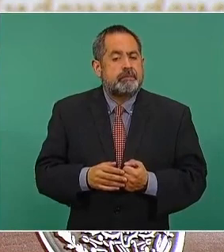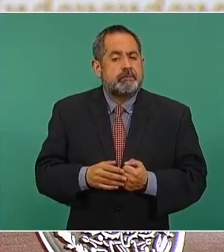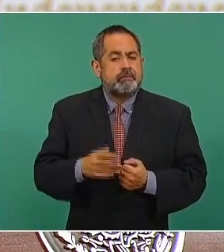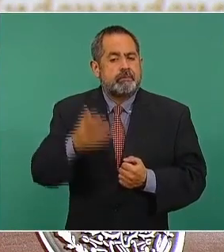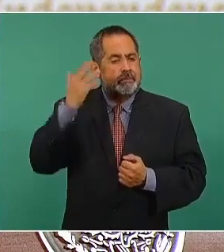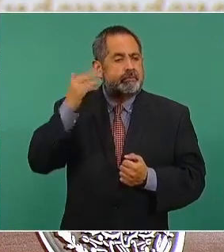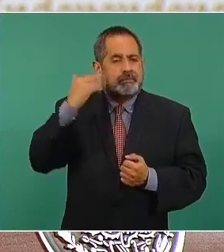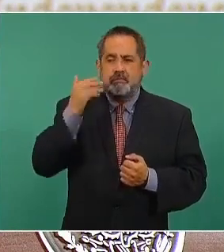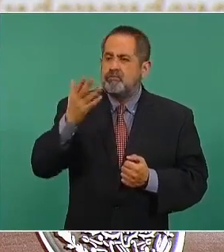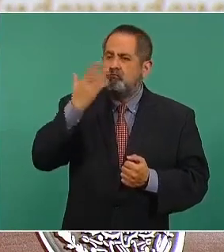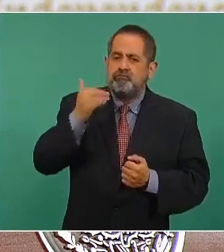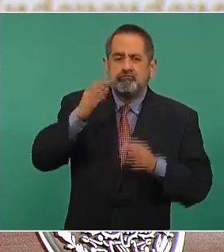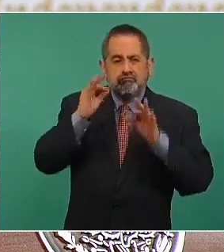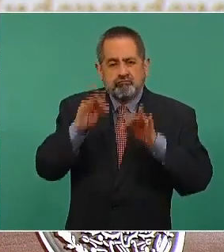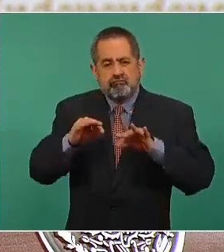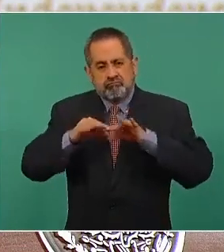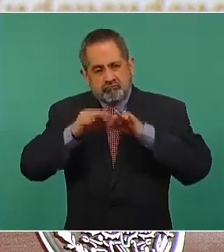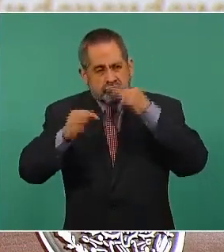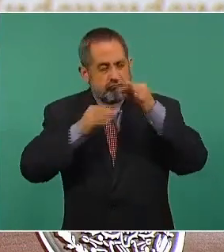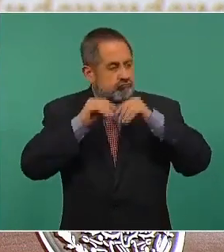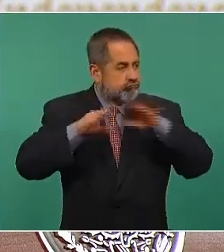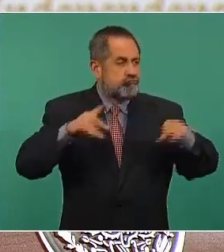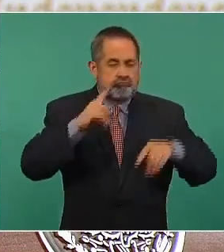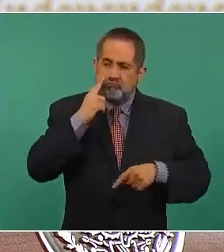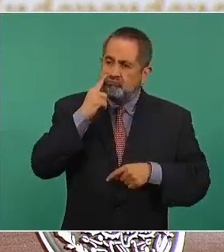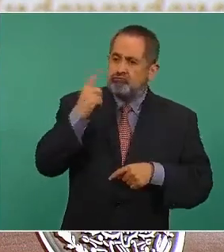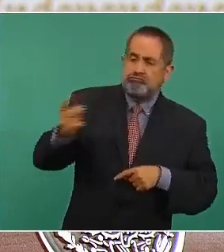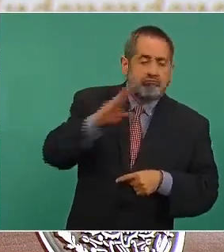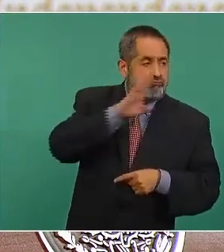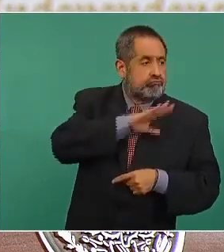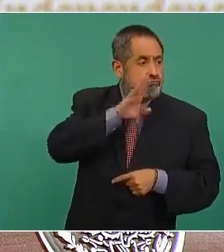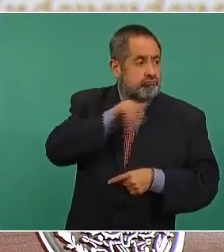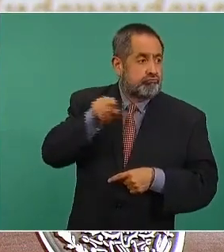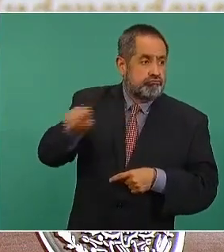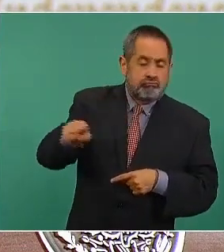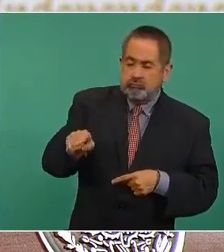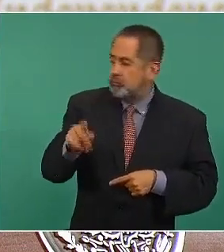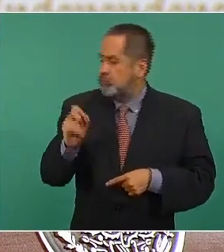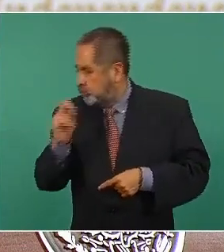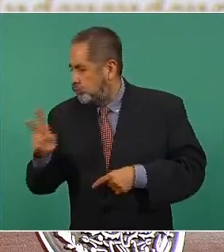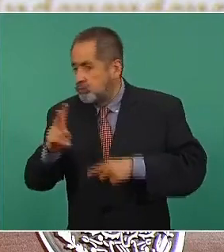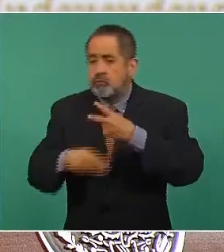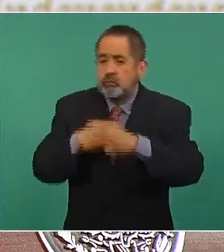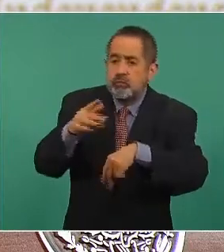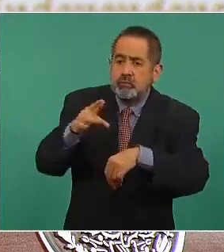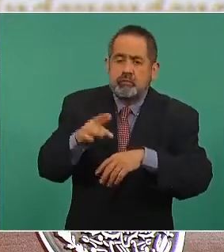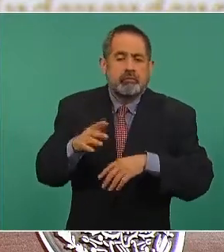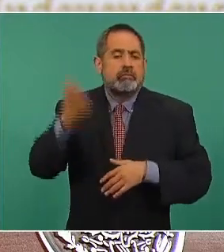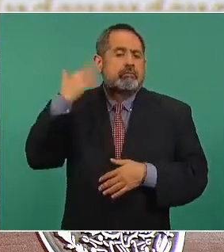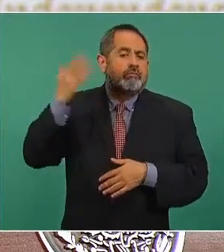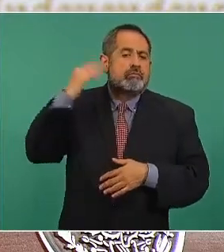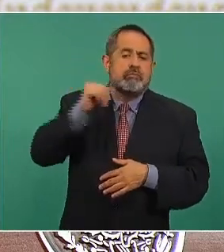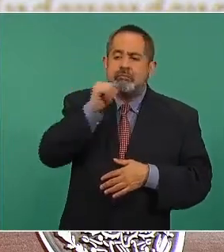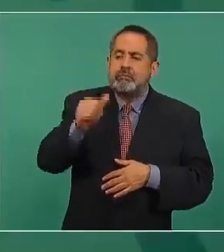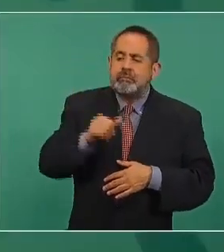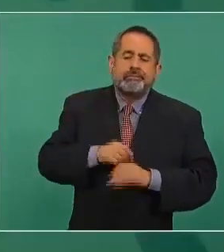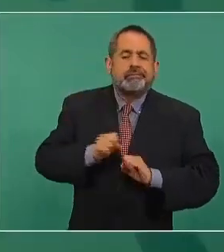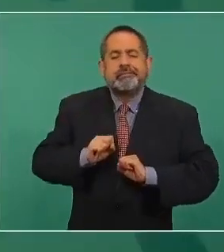no se transmitía bien una denuncia, no se podía tocar a los